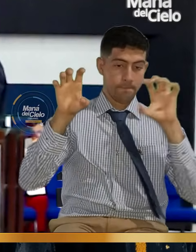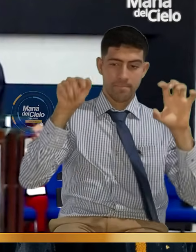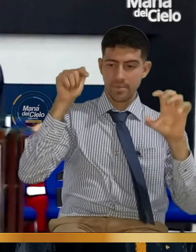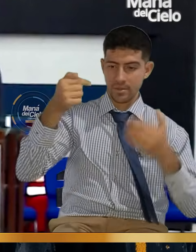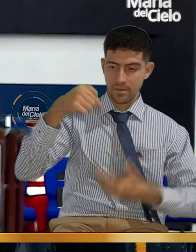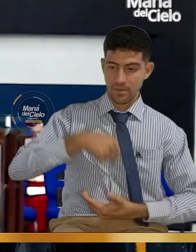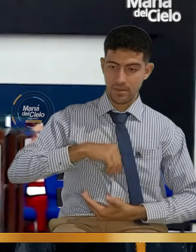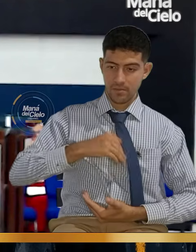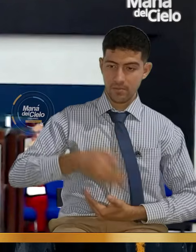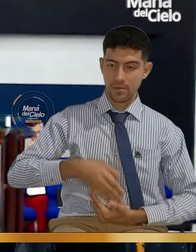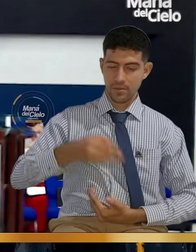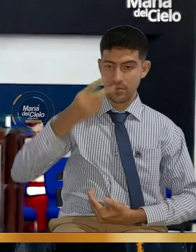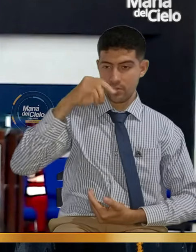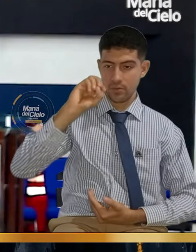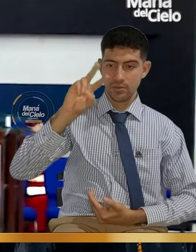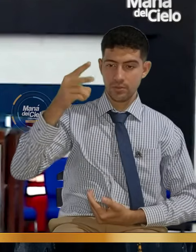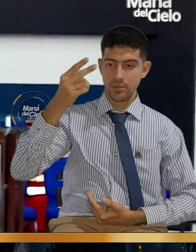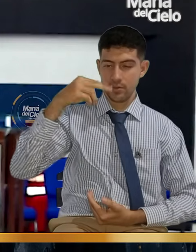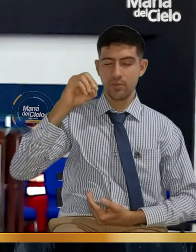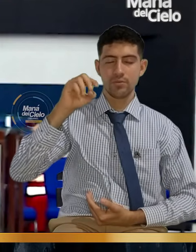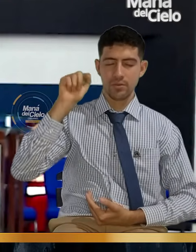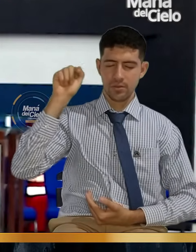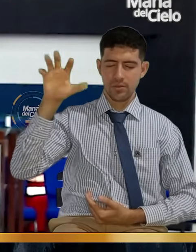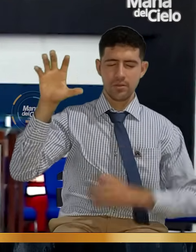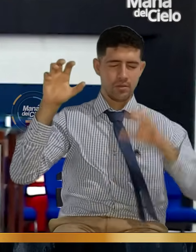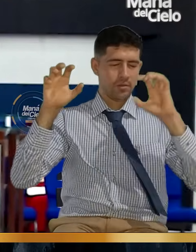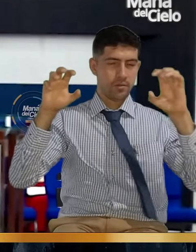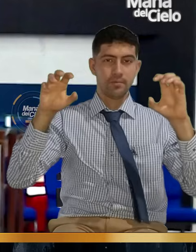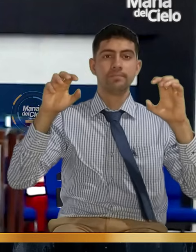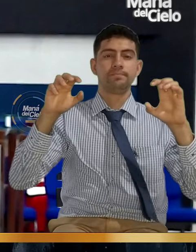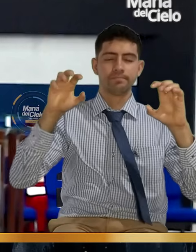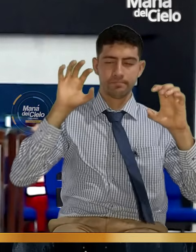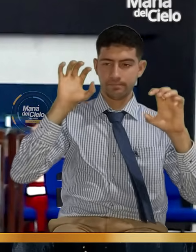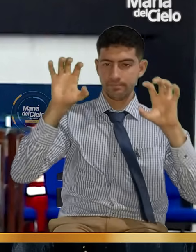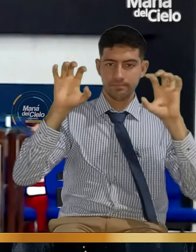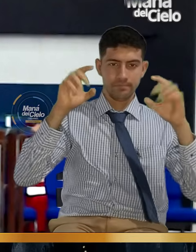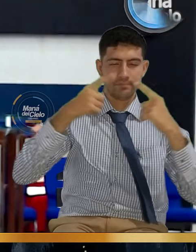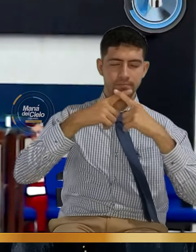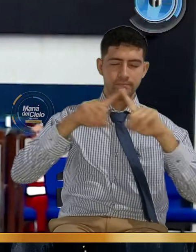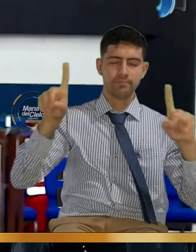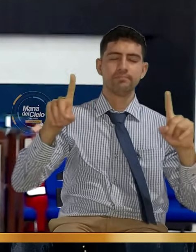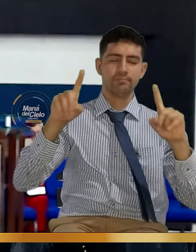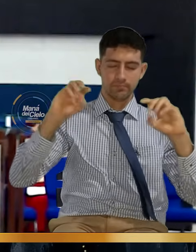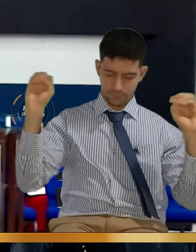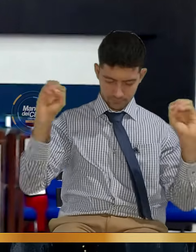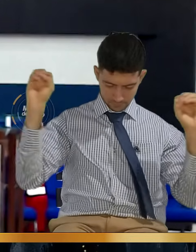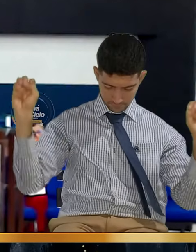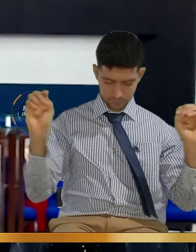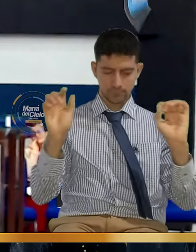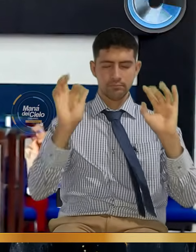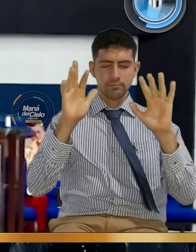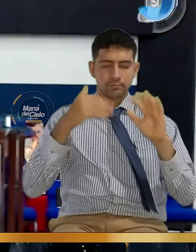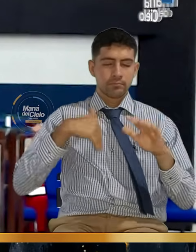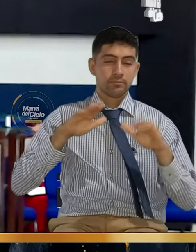Uno llamado Esaú y el otro Jacob. Y dice la historia bíblica que venían peleando desde el vientre. El uno venía